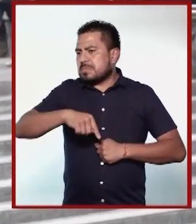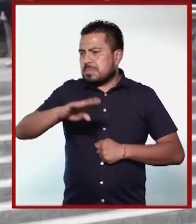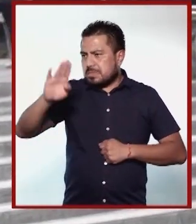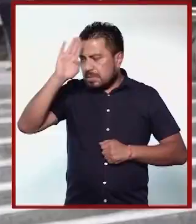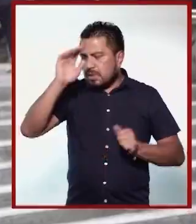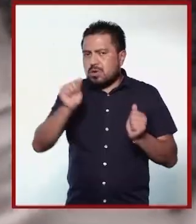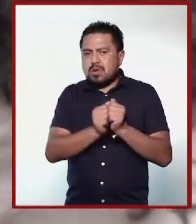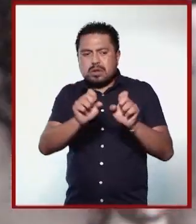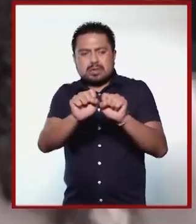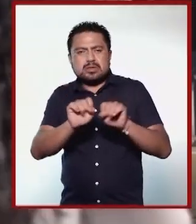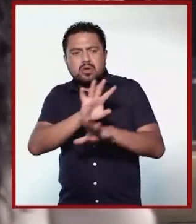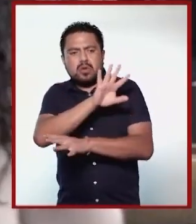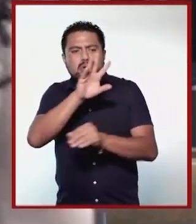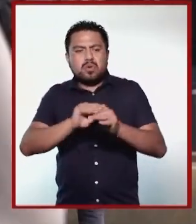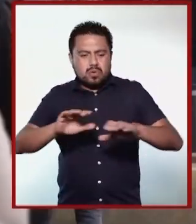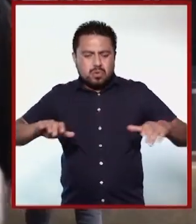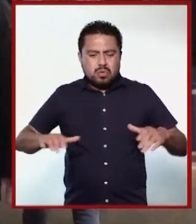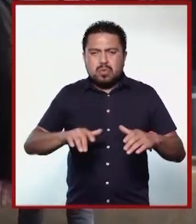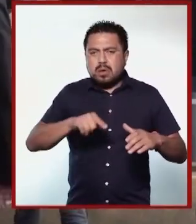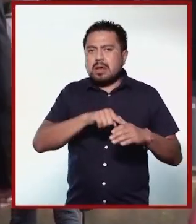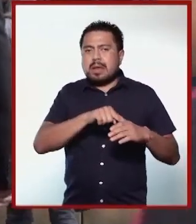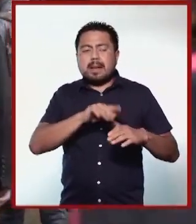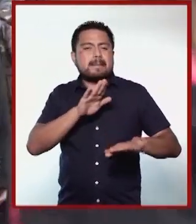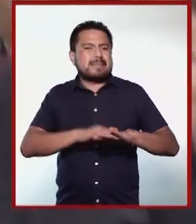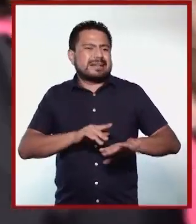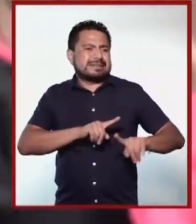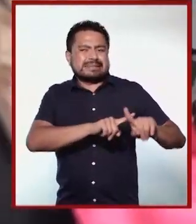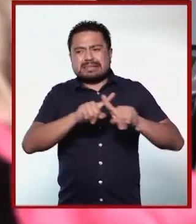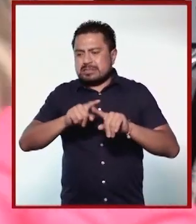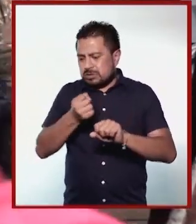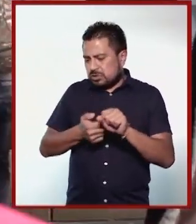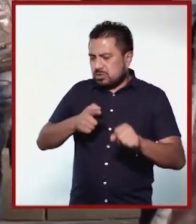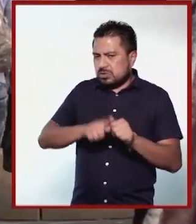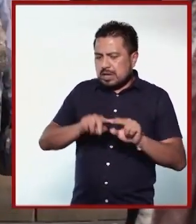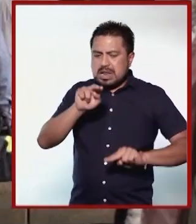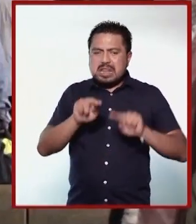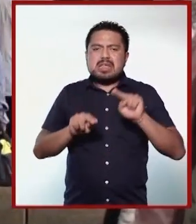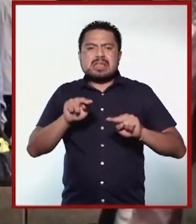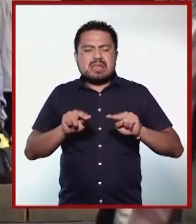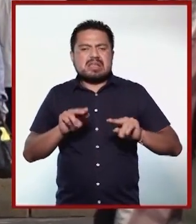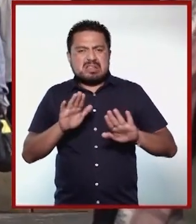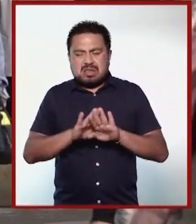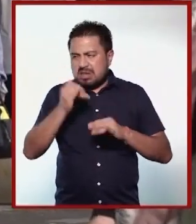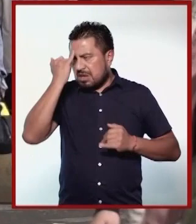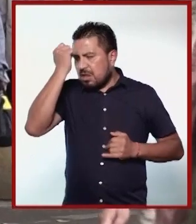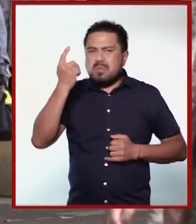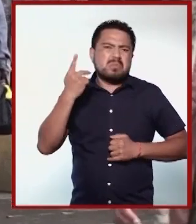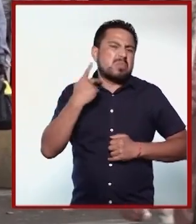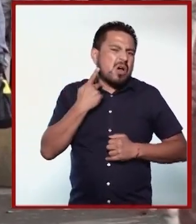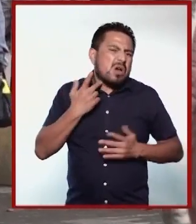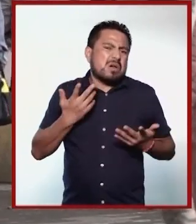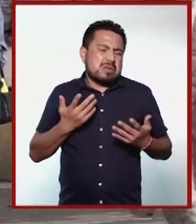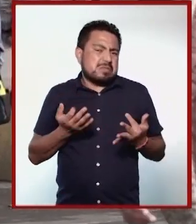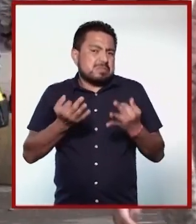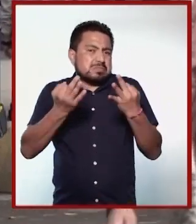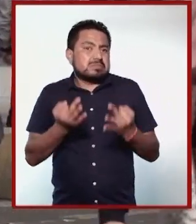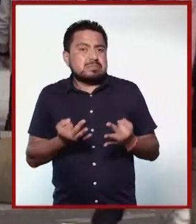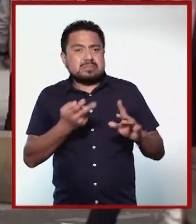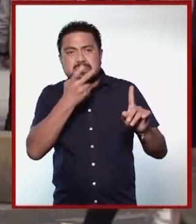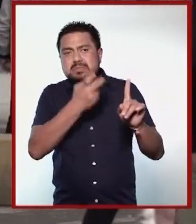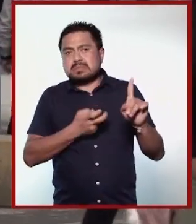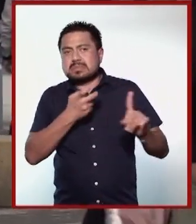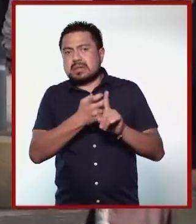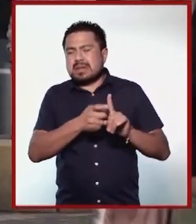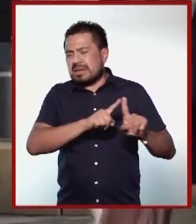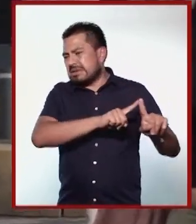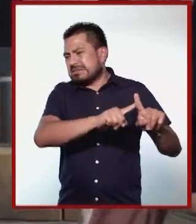esta sala, todo en su conjunto, y de las más distintas clases sociales, tendencias ideológicas y políticas. Realmente es un